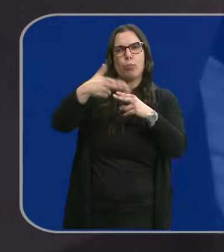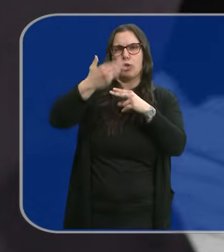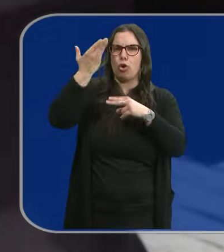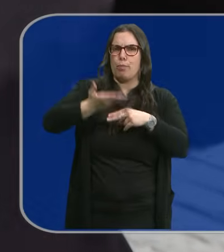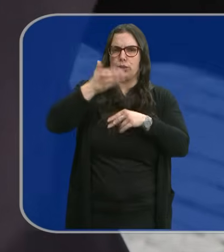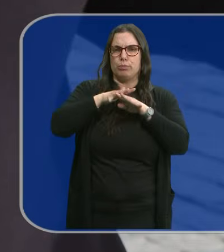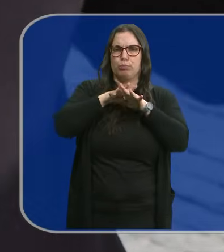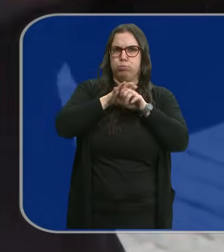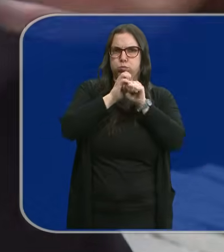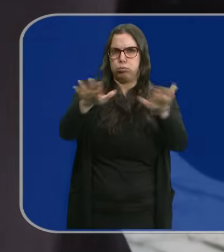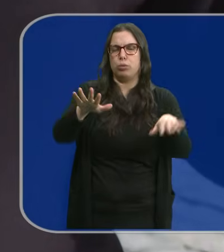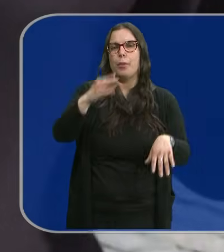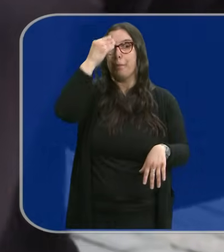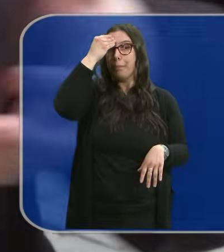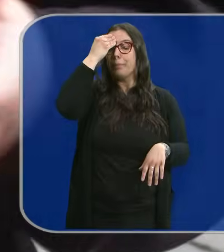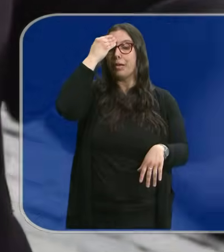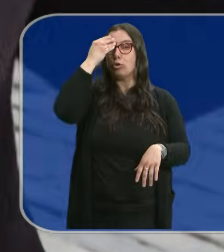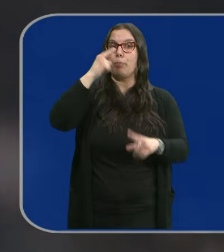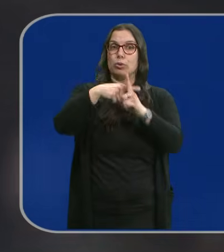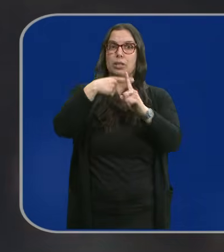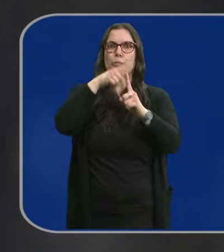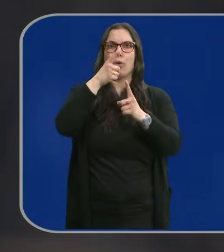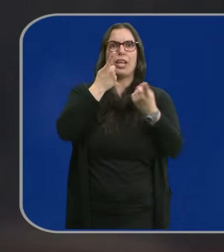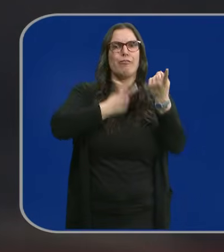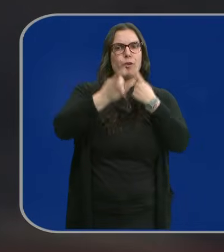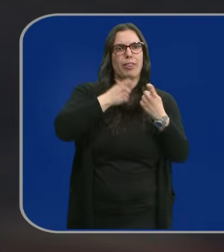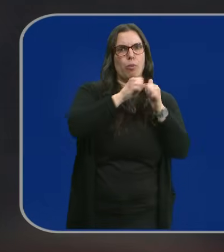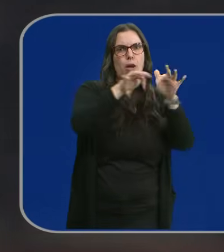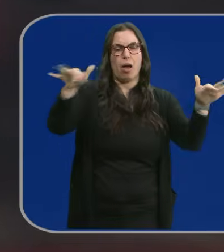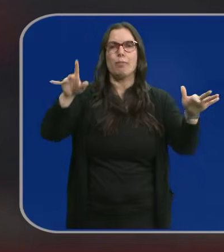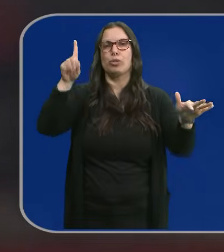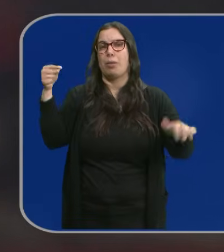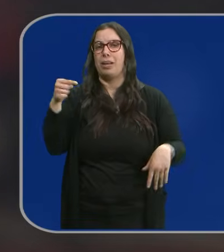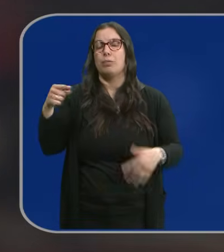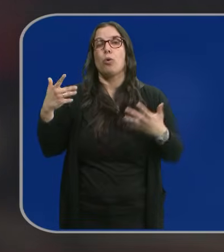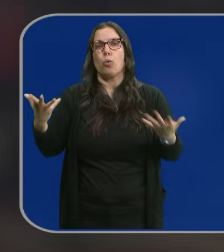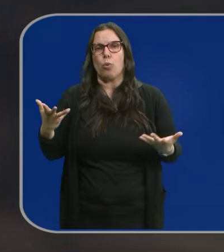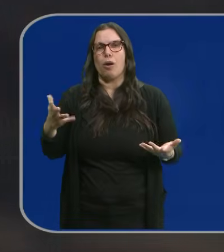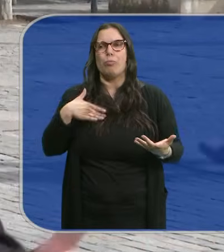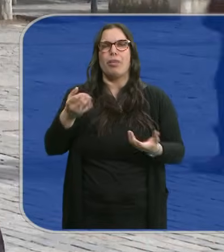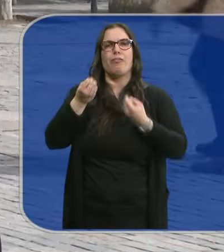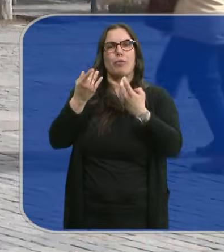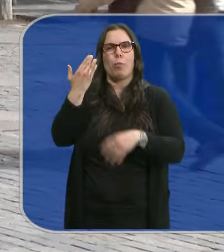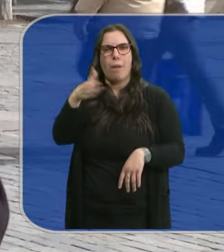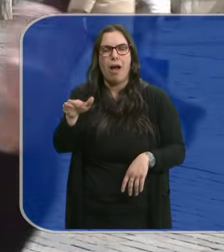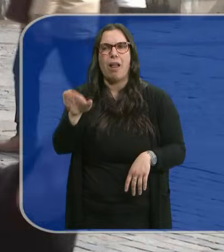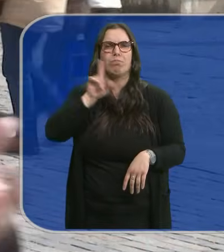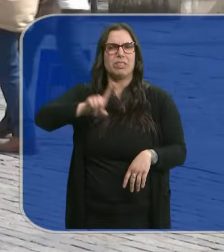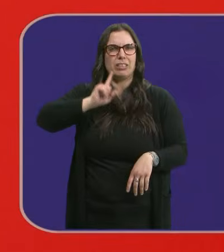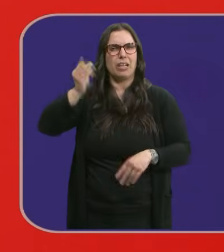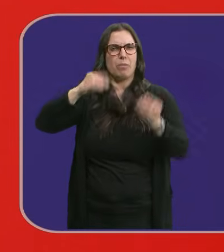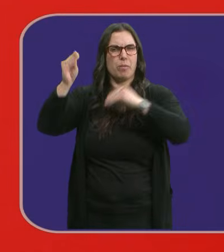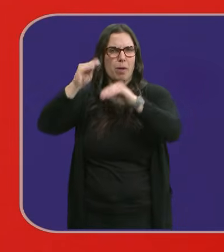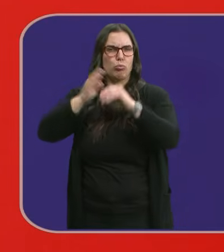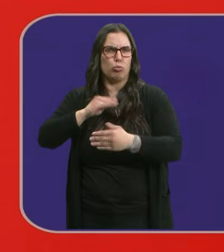cosa que es positiva. Yo creo que se democratiza la información, pero también tiene su parte negativa, que es la posible desinformación, los bulos que muchas